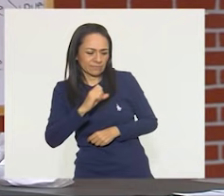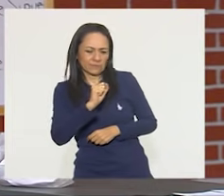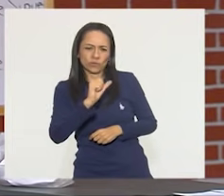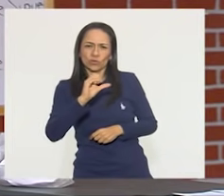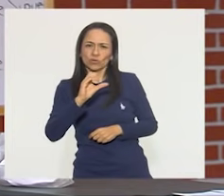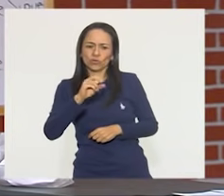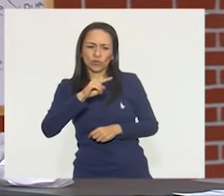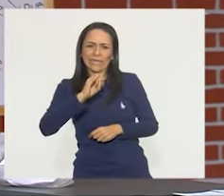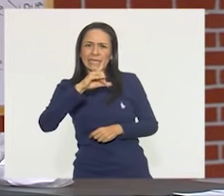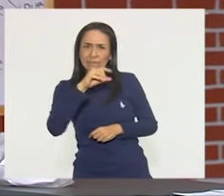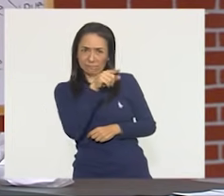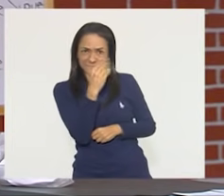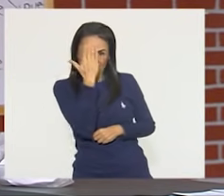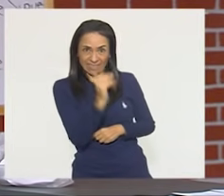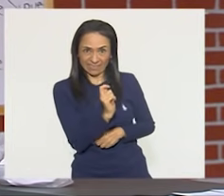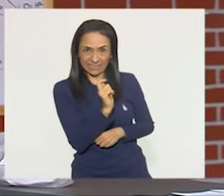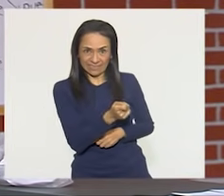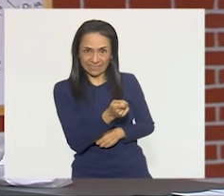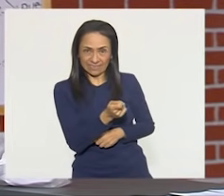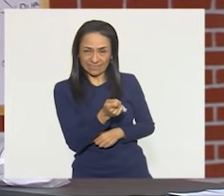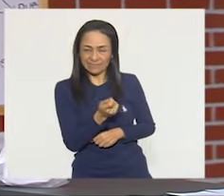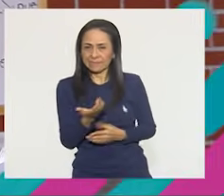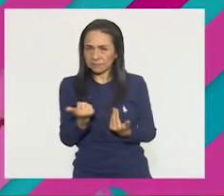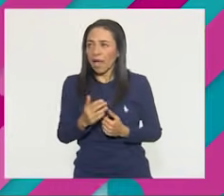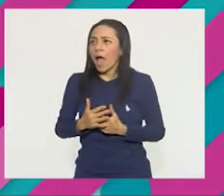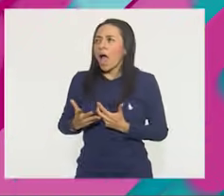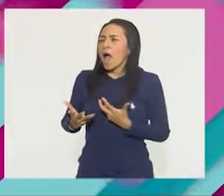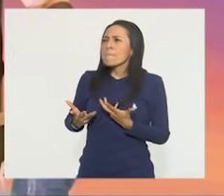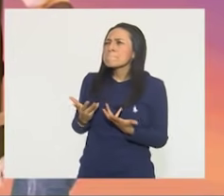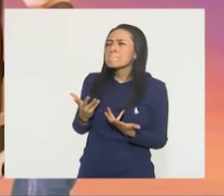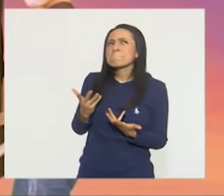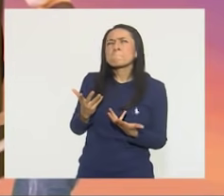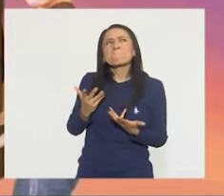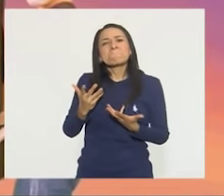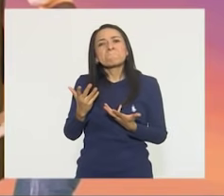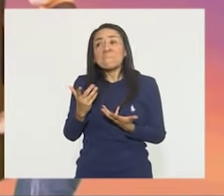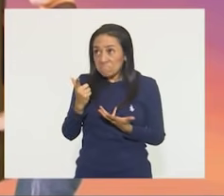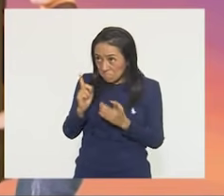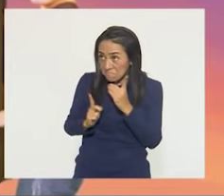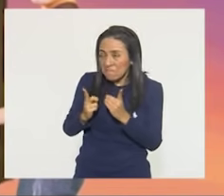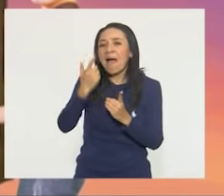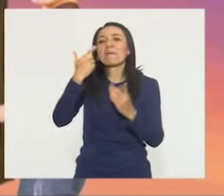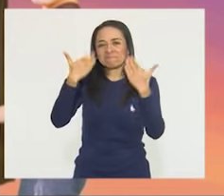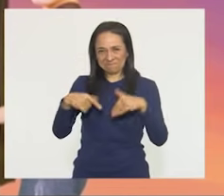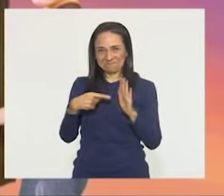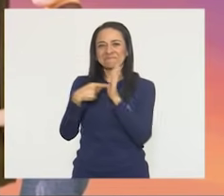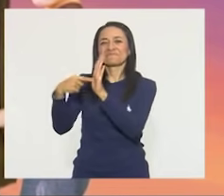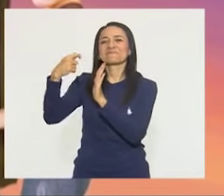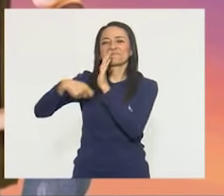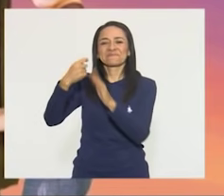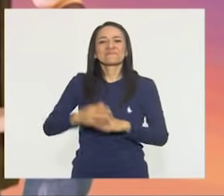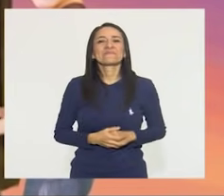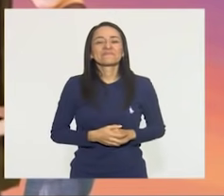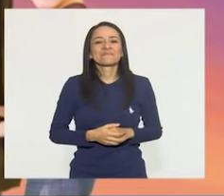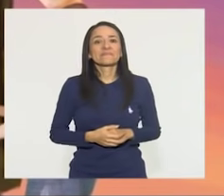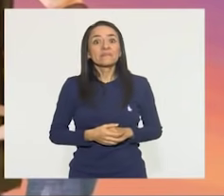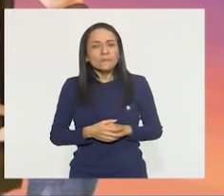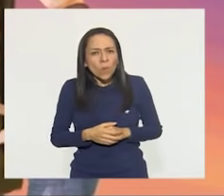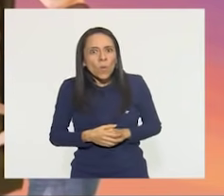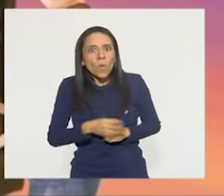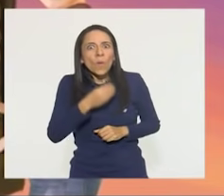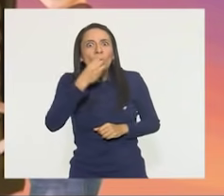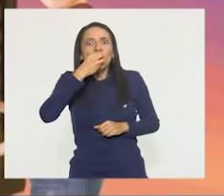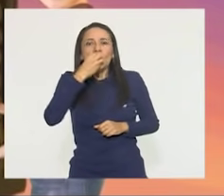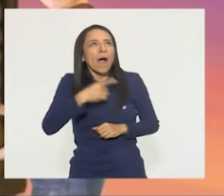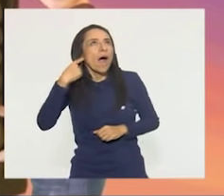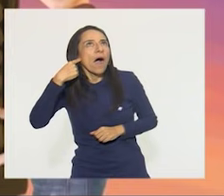Bueno, si tienes alguna duda, vamos a ver el siguiente videoclip. ¡Órale! ¡Qué padre suena la campana! Gracias por el